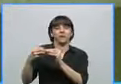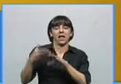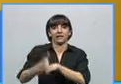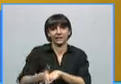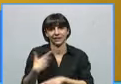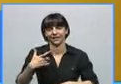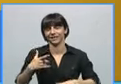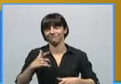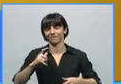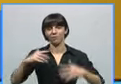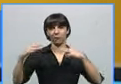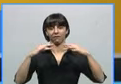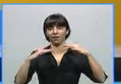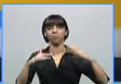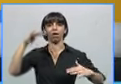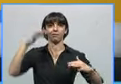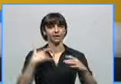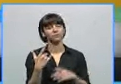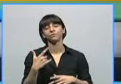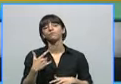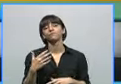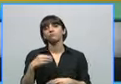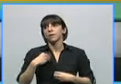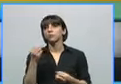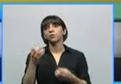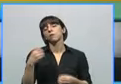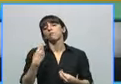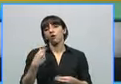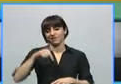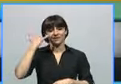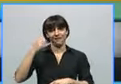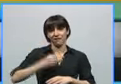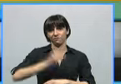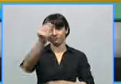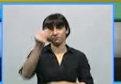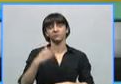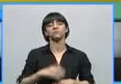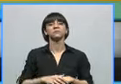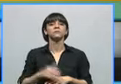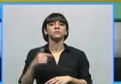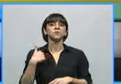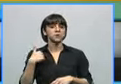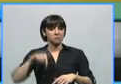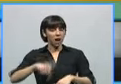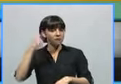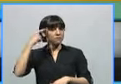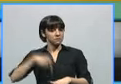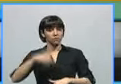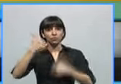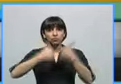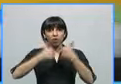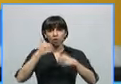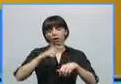porque el objetivo del año era clasificar a los juegos que lo hicimos en el Torneo anterior y por ahí venir a este tipo de torneos que son